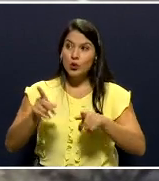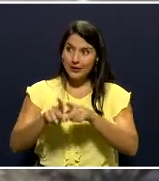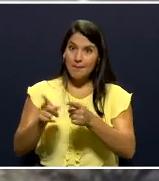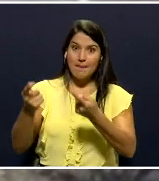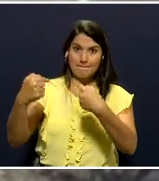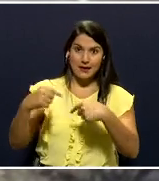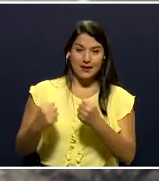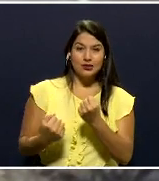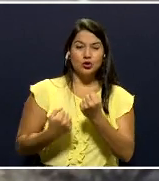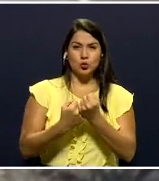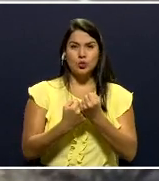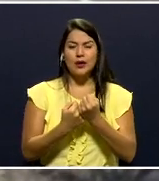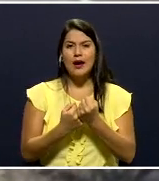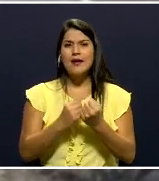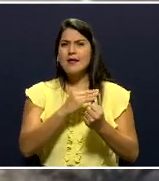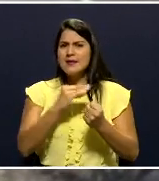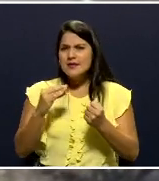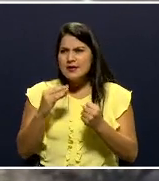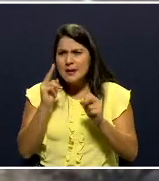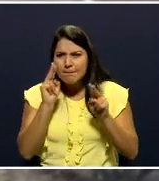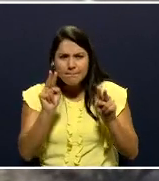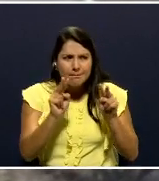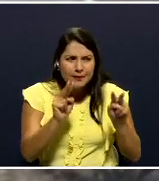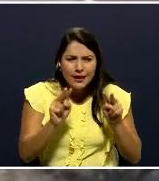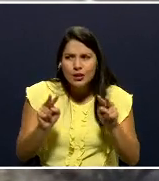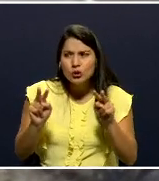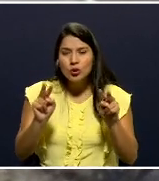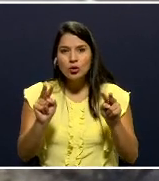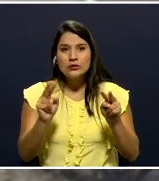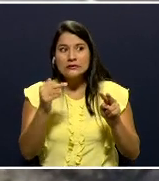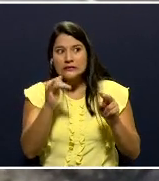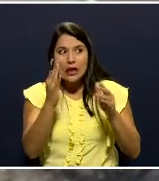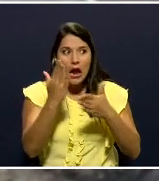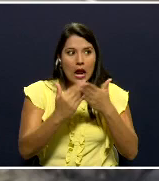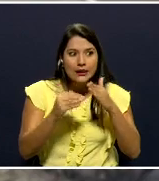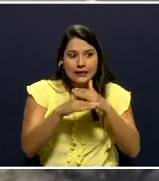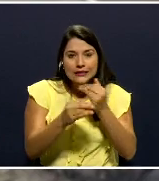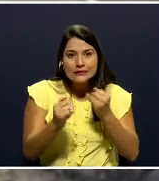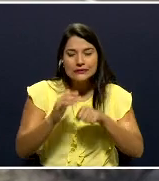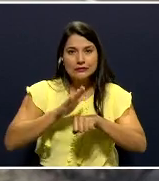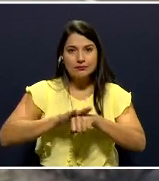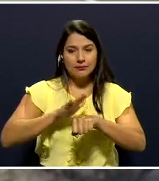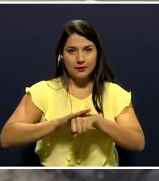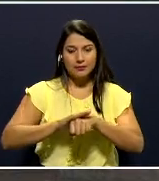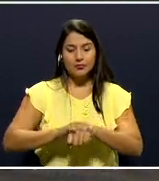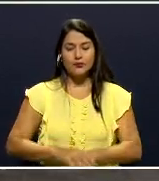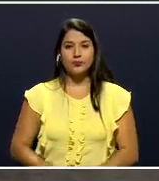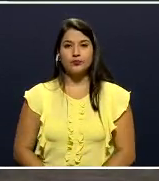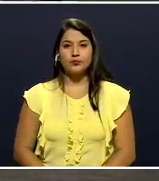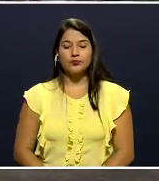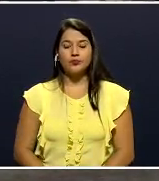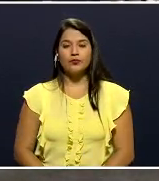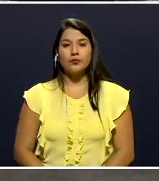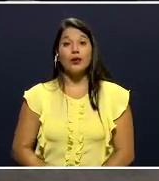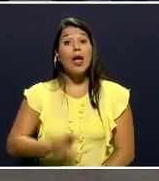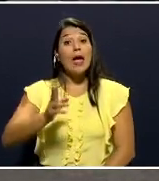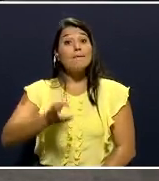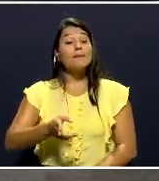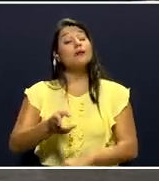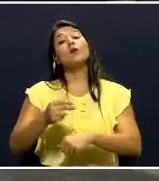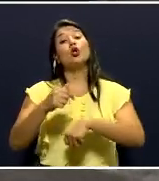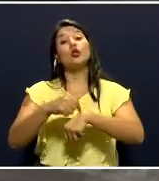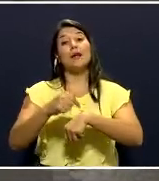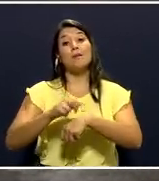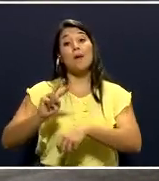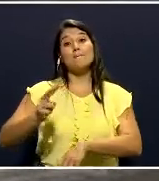estar realizando en los puntos ciegos las revisiones con la finalidad de detectar y rechazar como corresponde. A su vez, la vicepresidenta